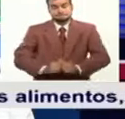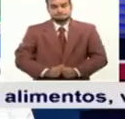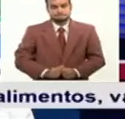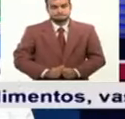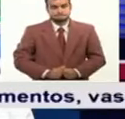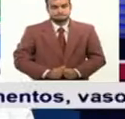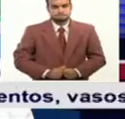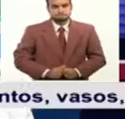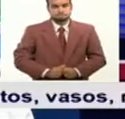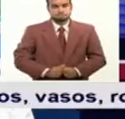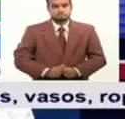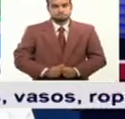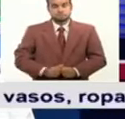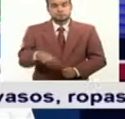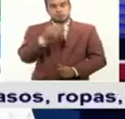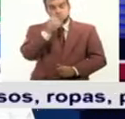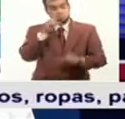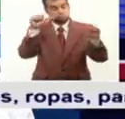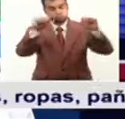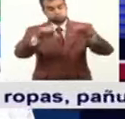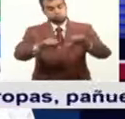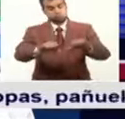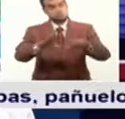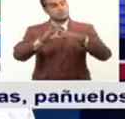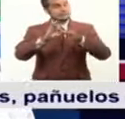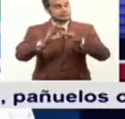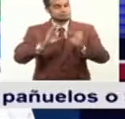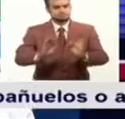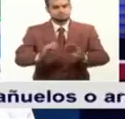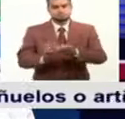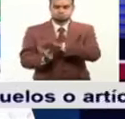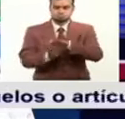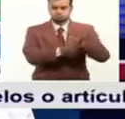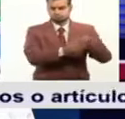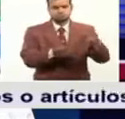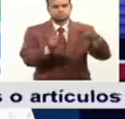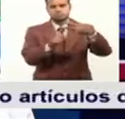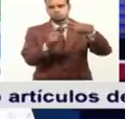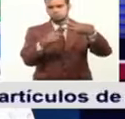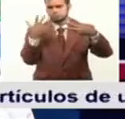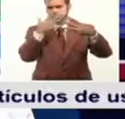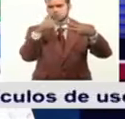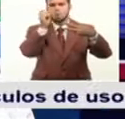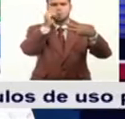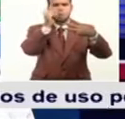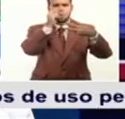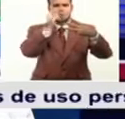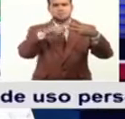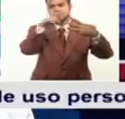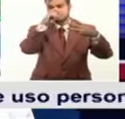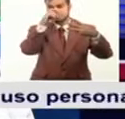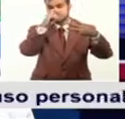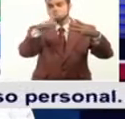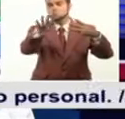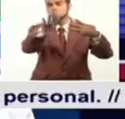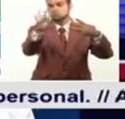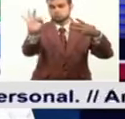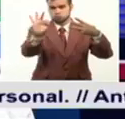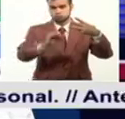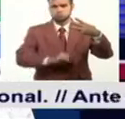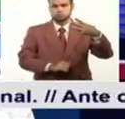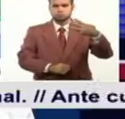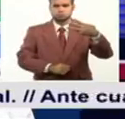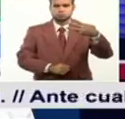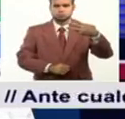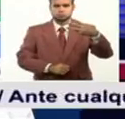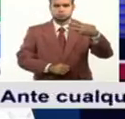cuadro es un poco más severo. Fallece un hombre mucho más joven todavía, 48 años de edad,